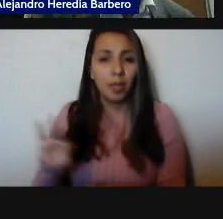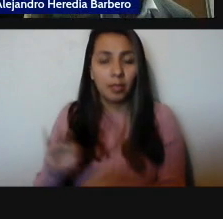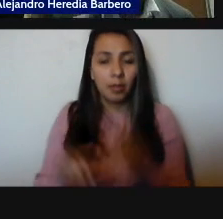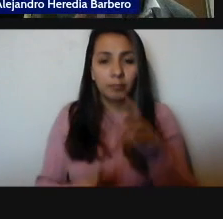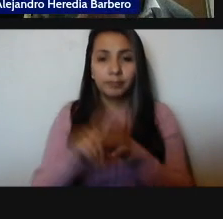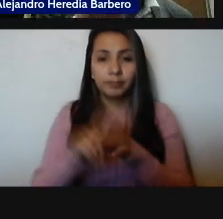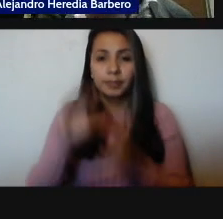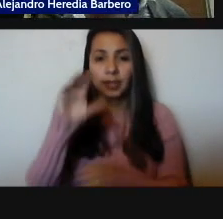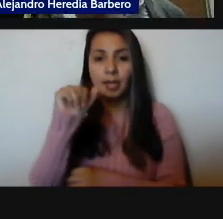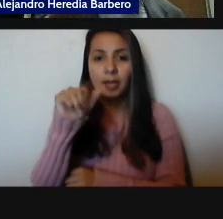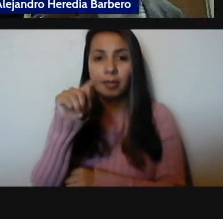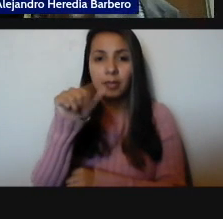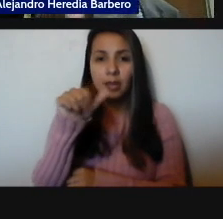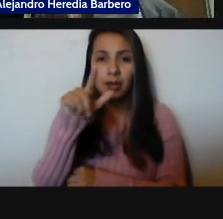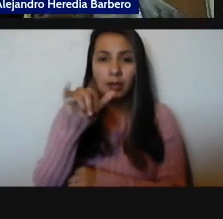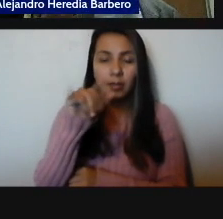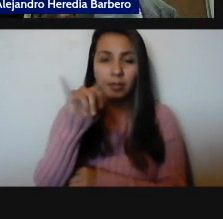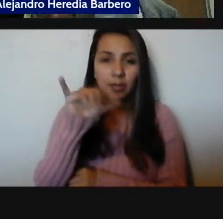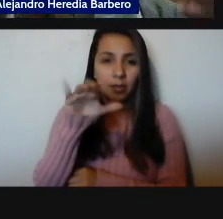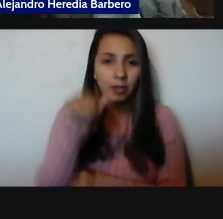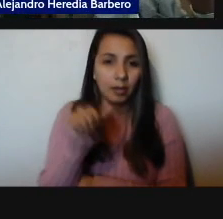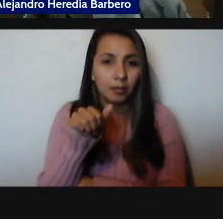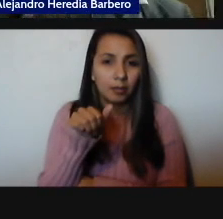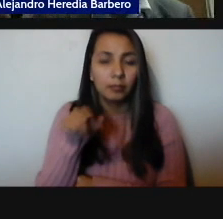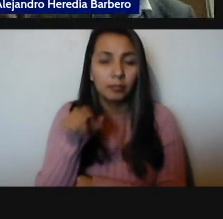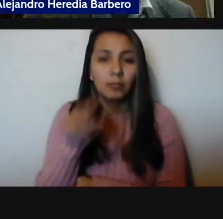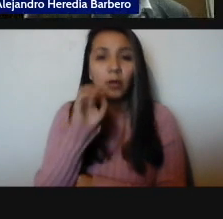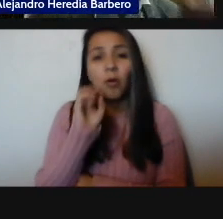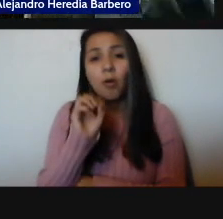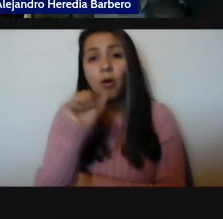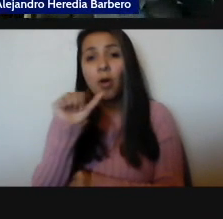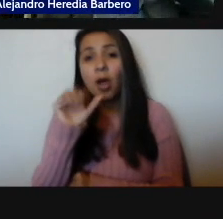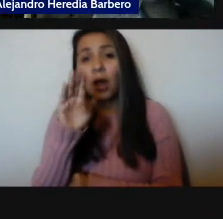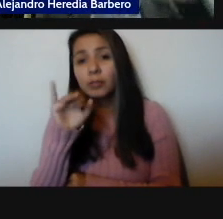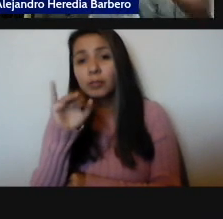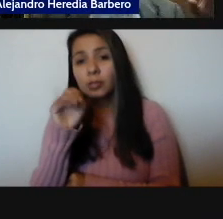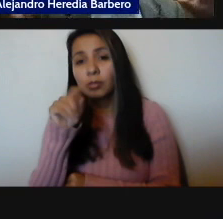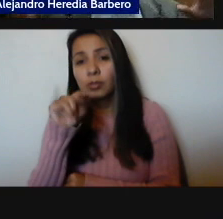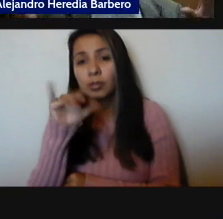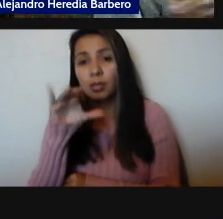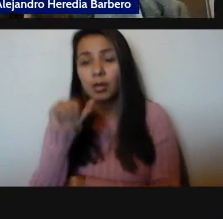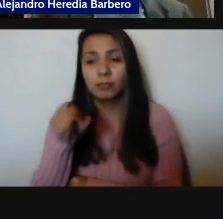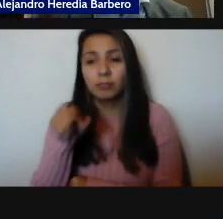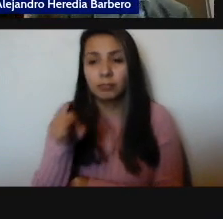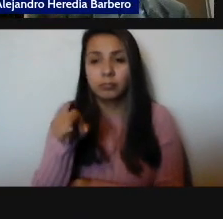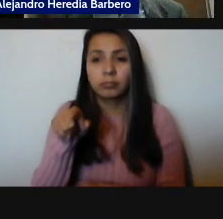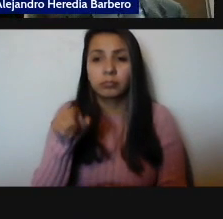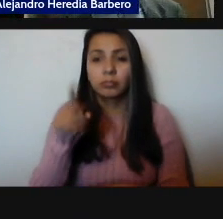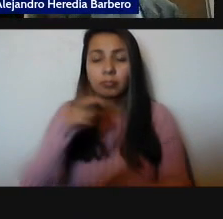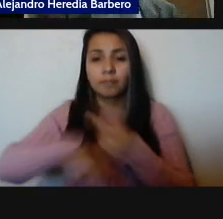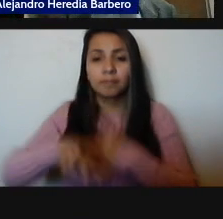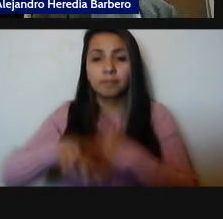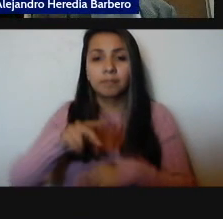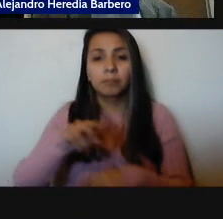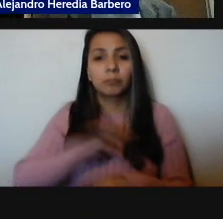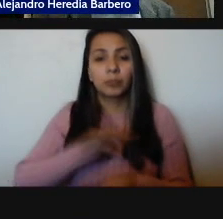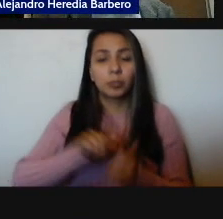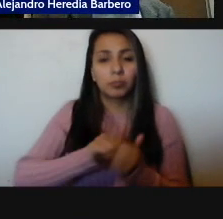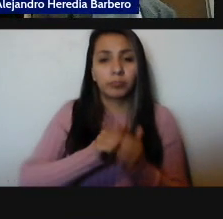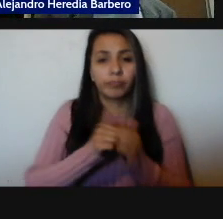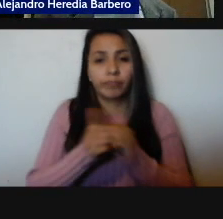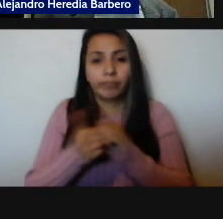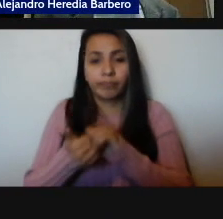de la capacidad catalítica y de la selección, de esta selectividad abiótica que pudieron tener